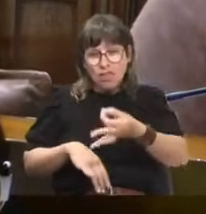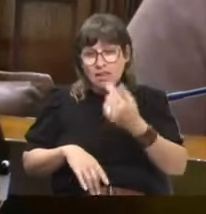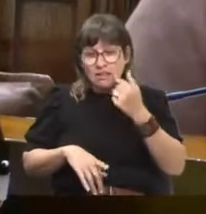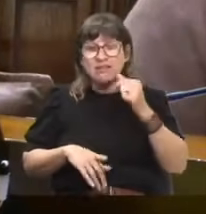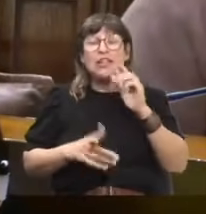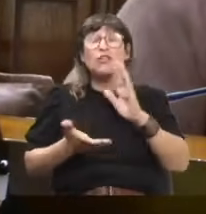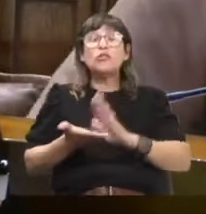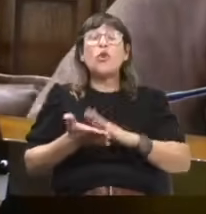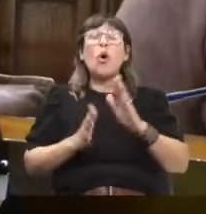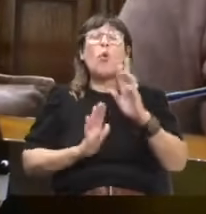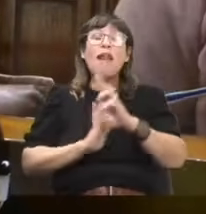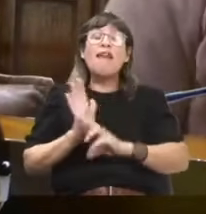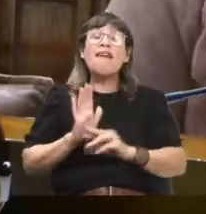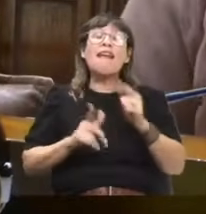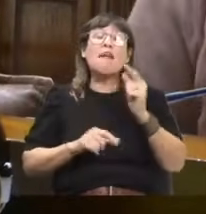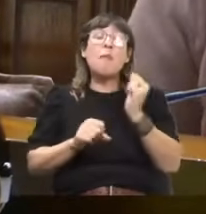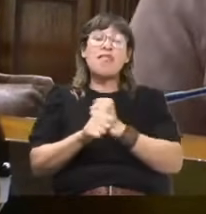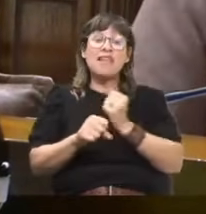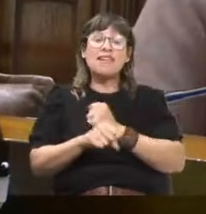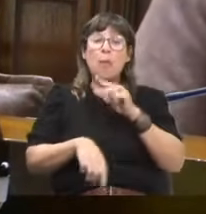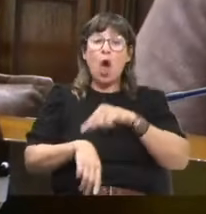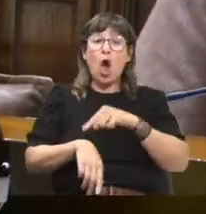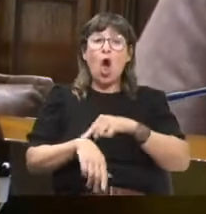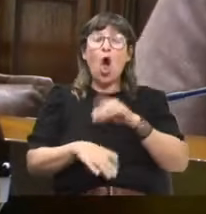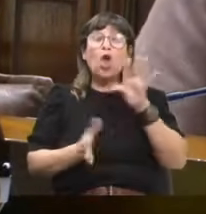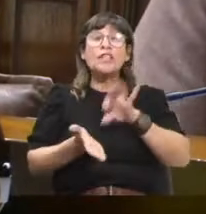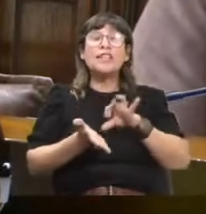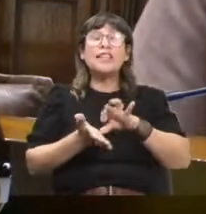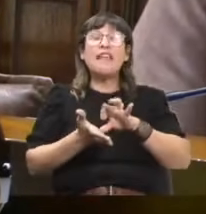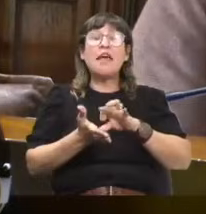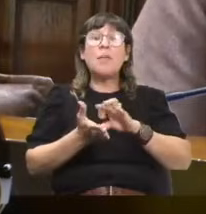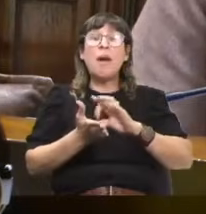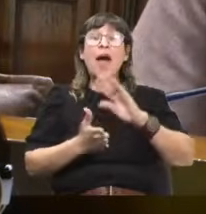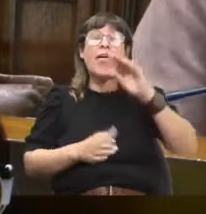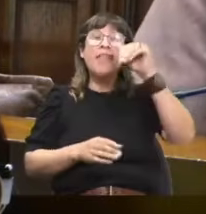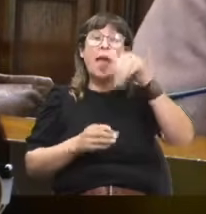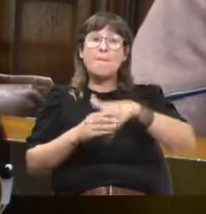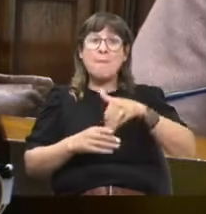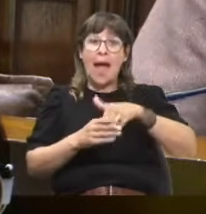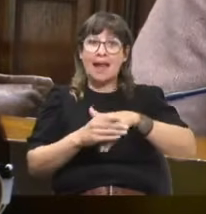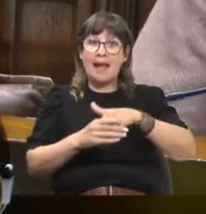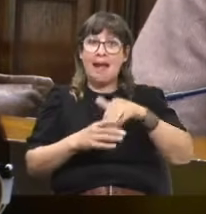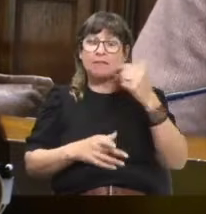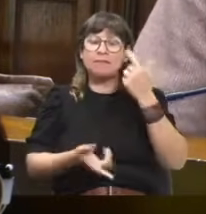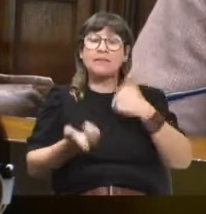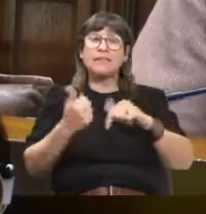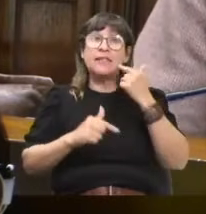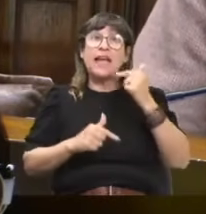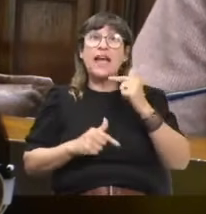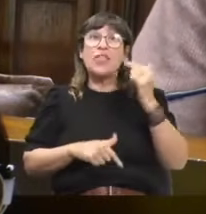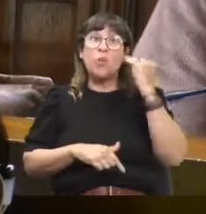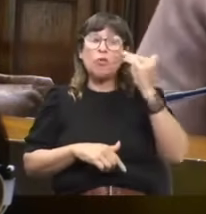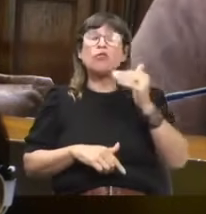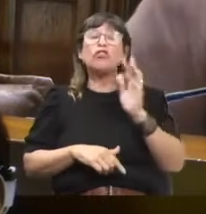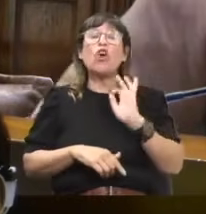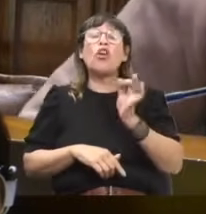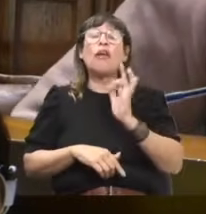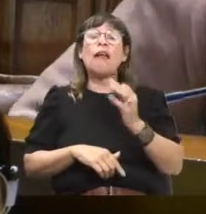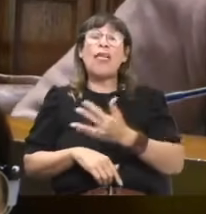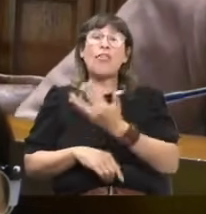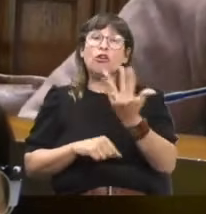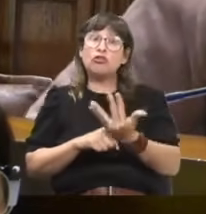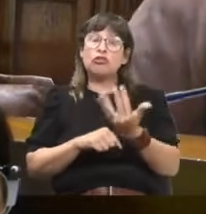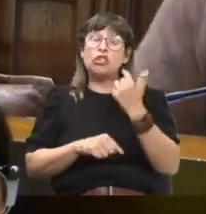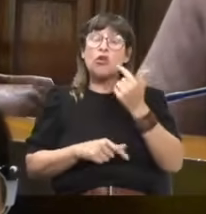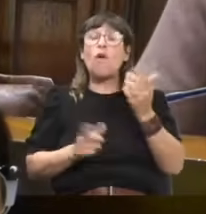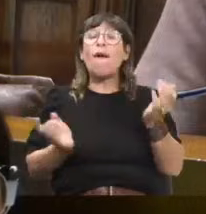trabajo y horarios y sistemas de marca en el caso de un docente grado 5 y